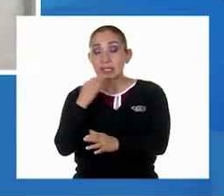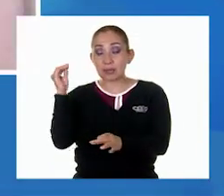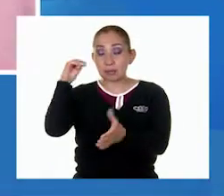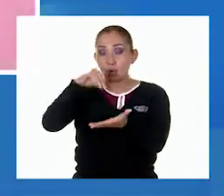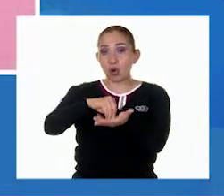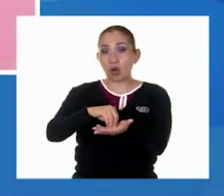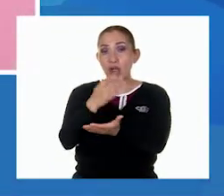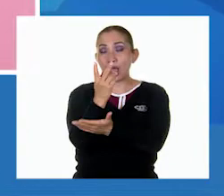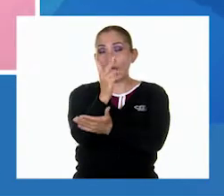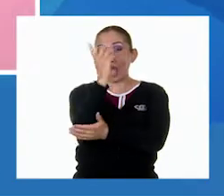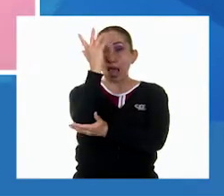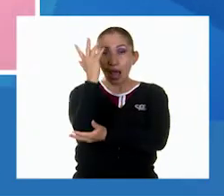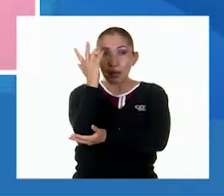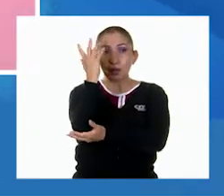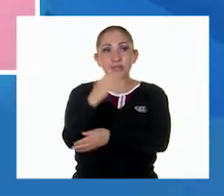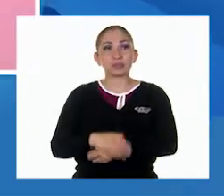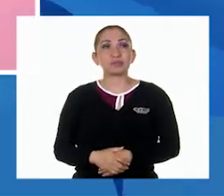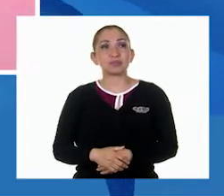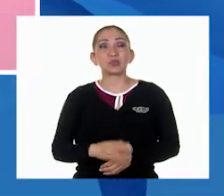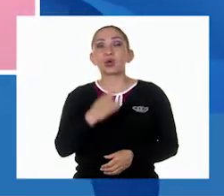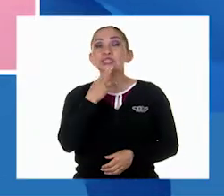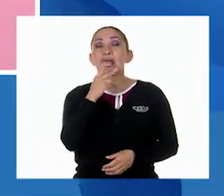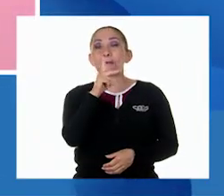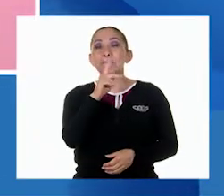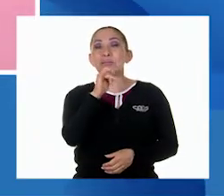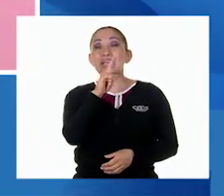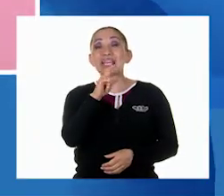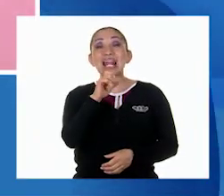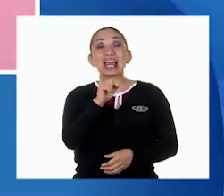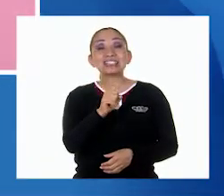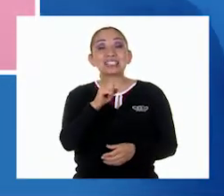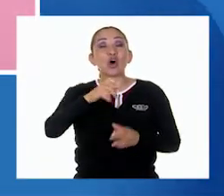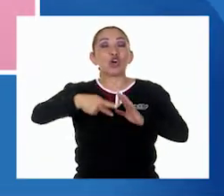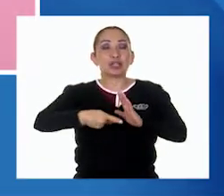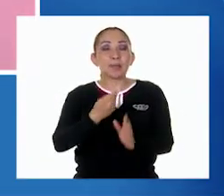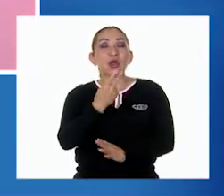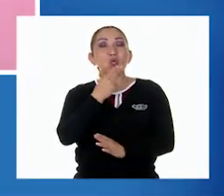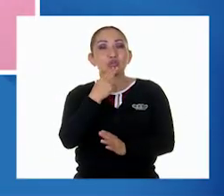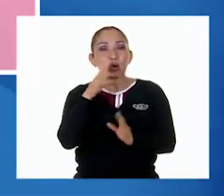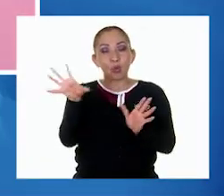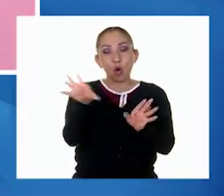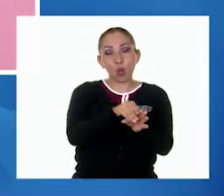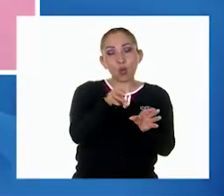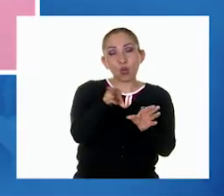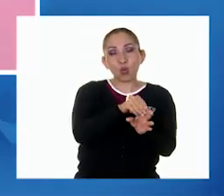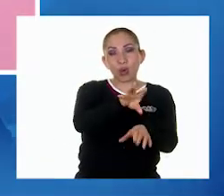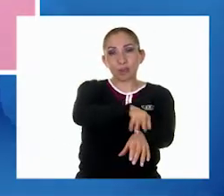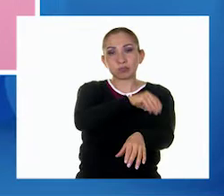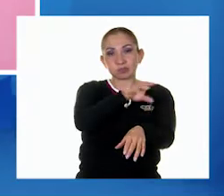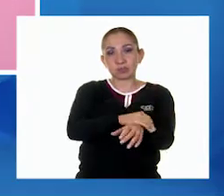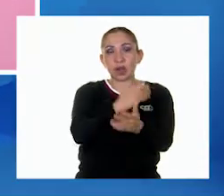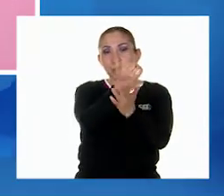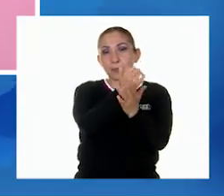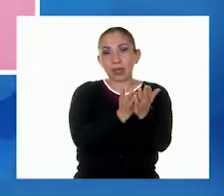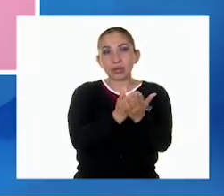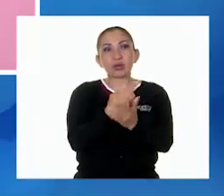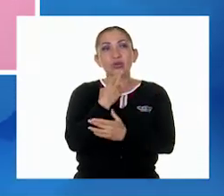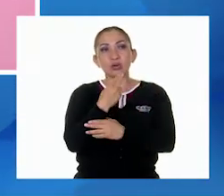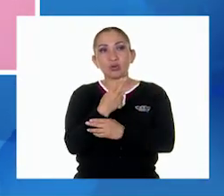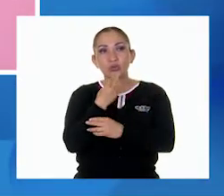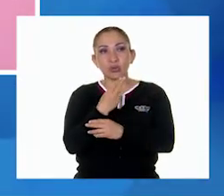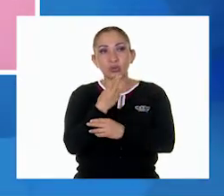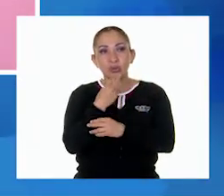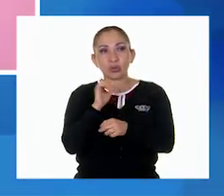árboles. Usar pilas recargables. Reduce el uso